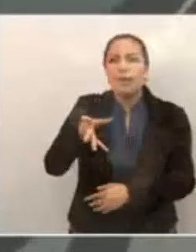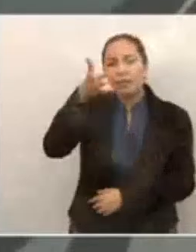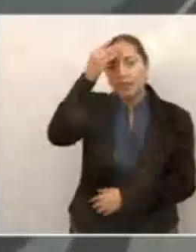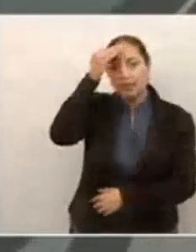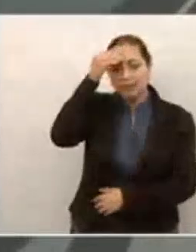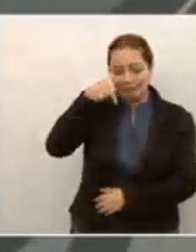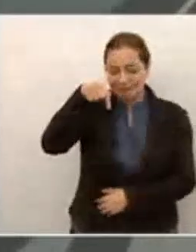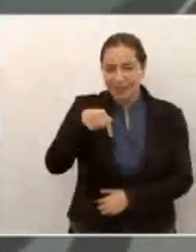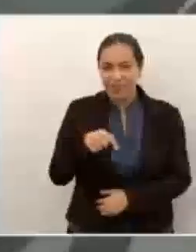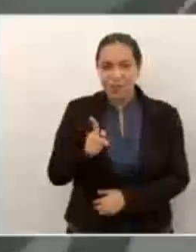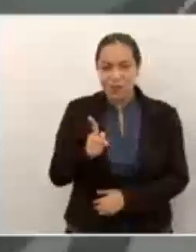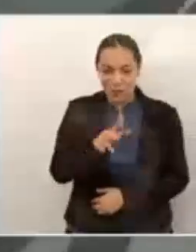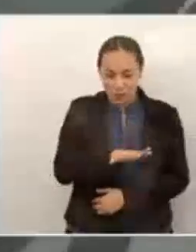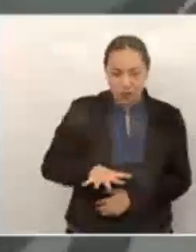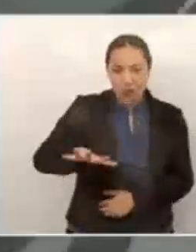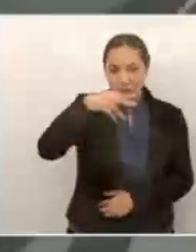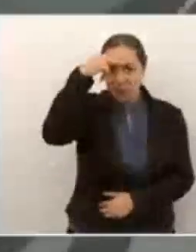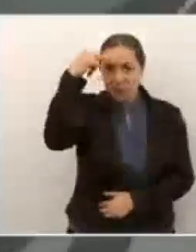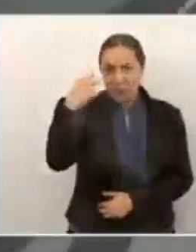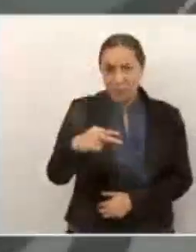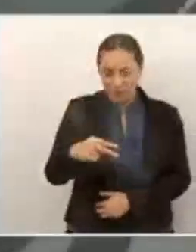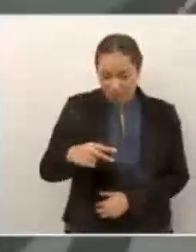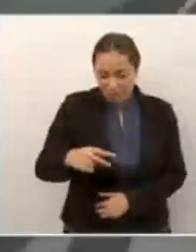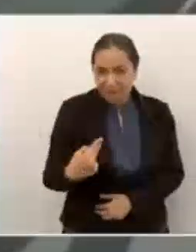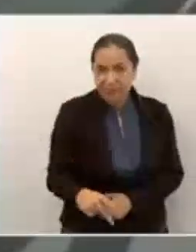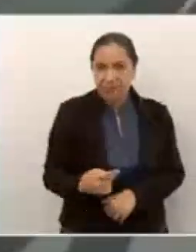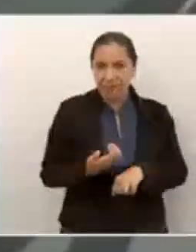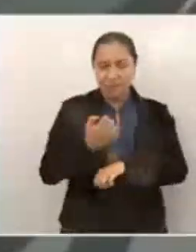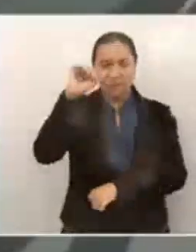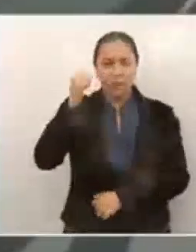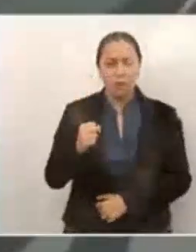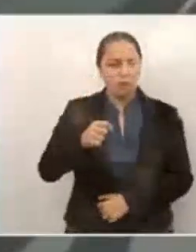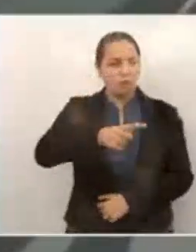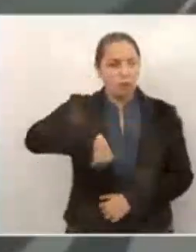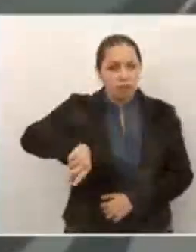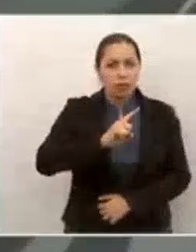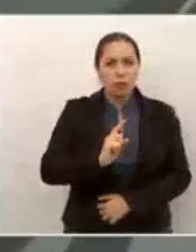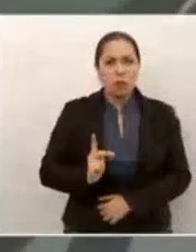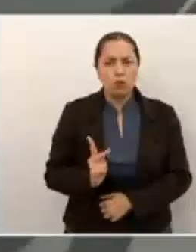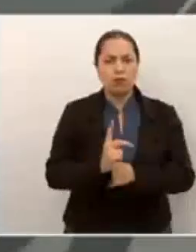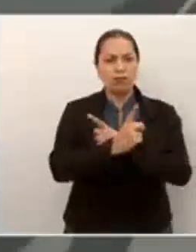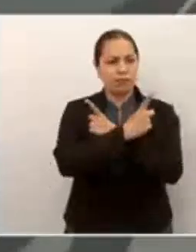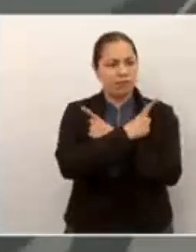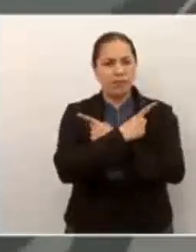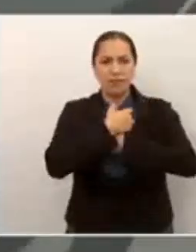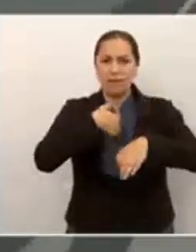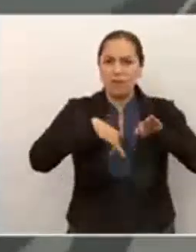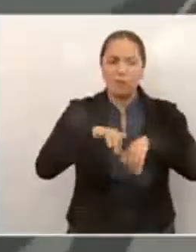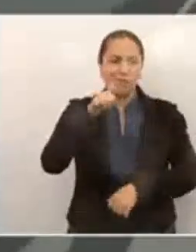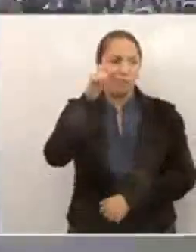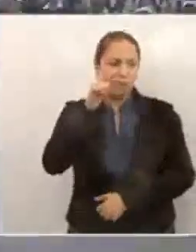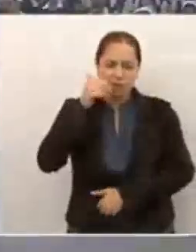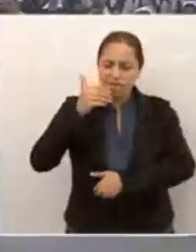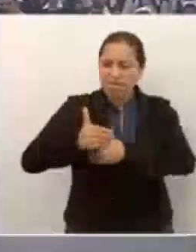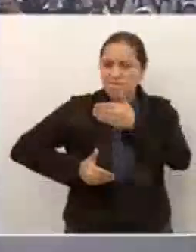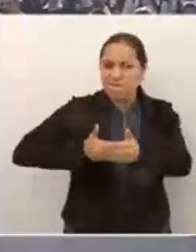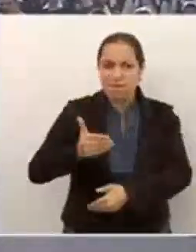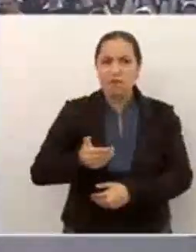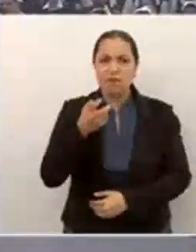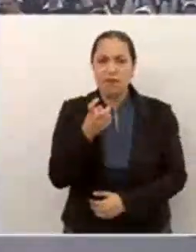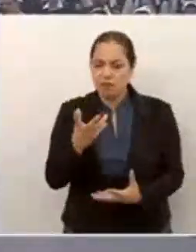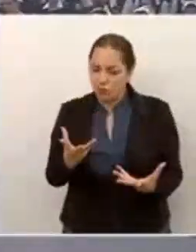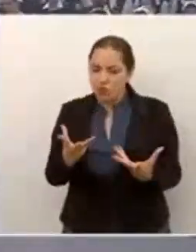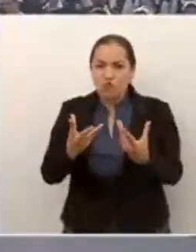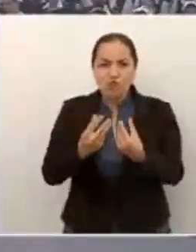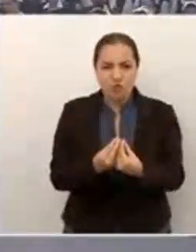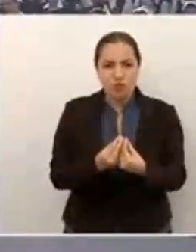de México, en el pueblo de Sinaloa, un pueblo digno, trabajador, que siempre sale adelante junto con todo el pueblo de